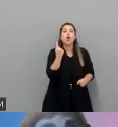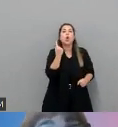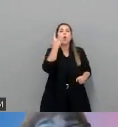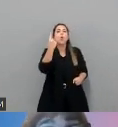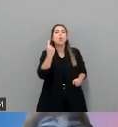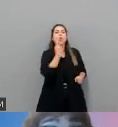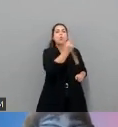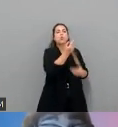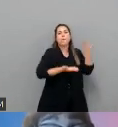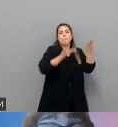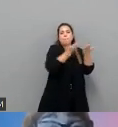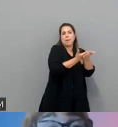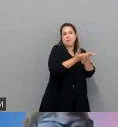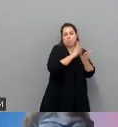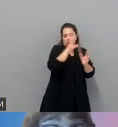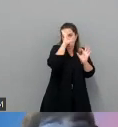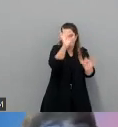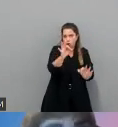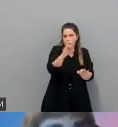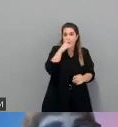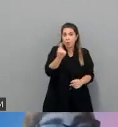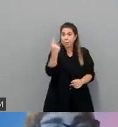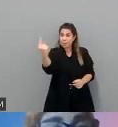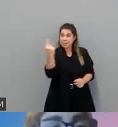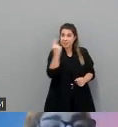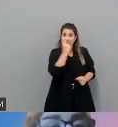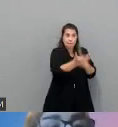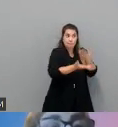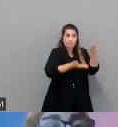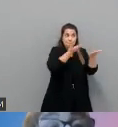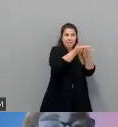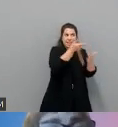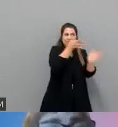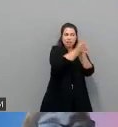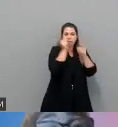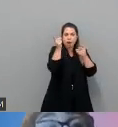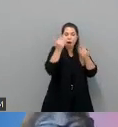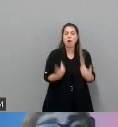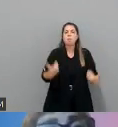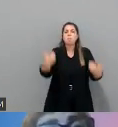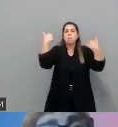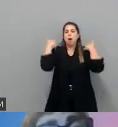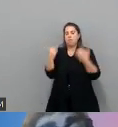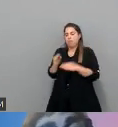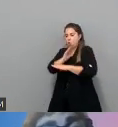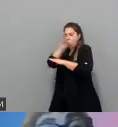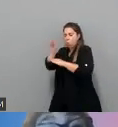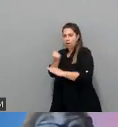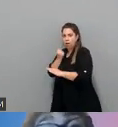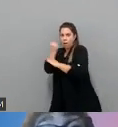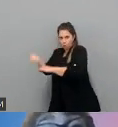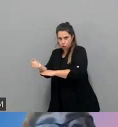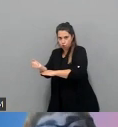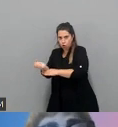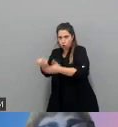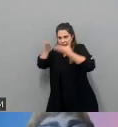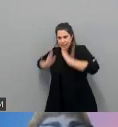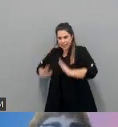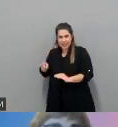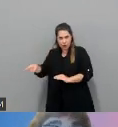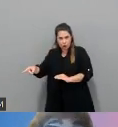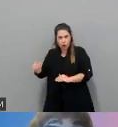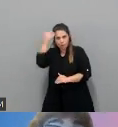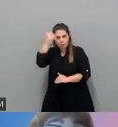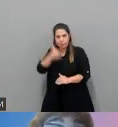es lógico, porque ese que lo pida es quien va a ejercer ese cuidado, ese apoyo, ¿vale? De su hijo o de su hija con